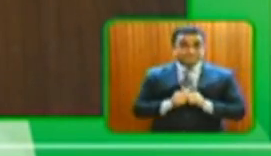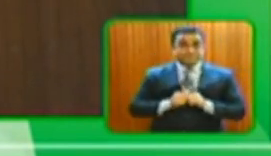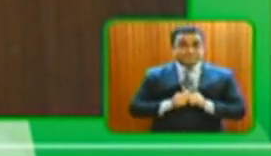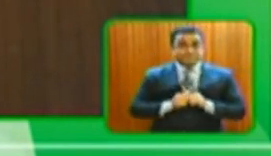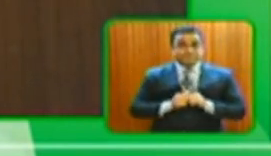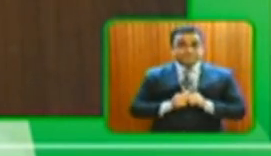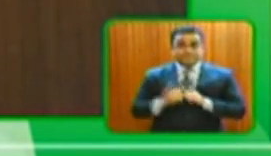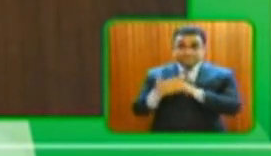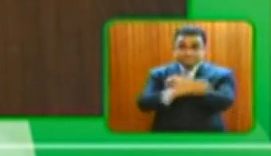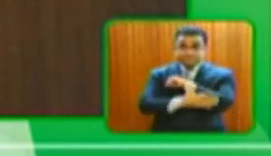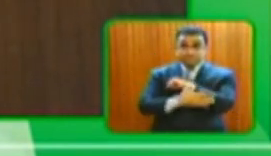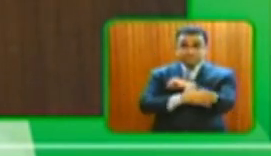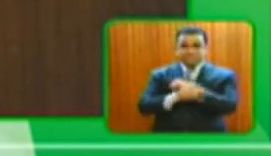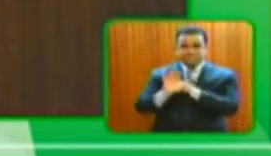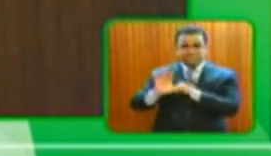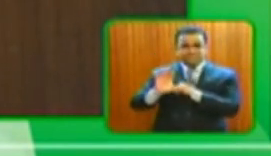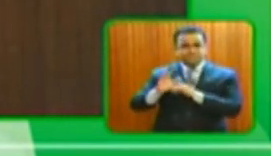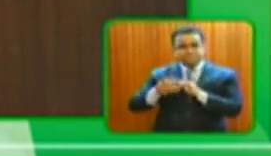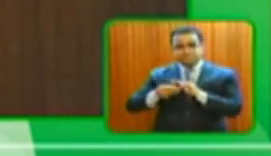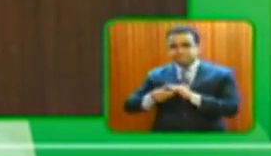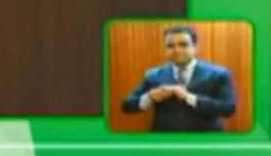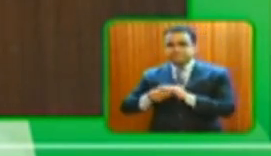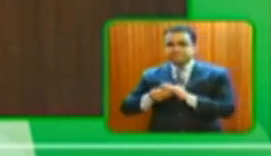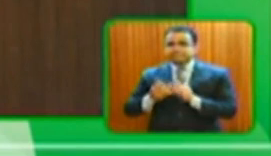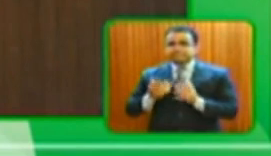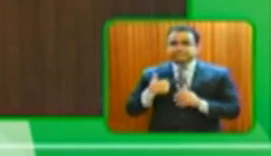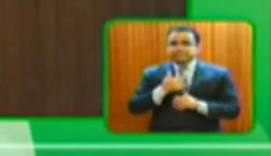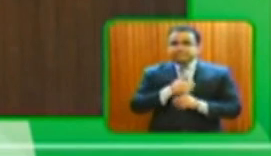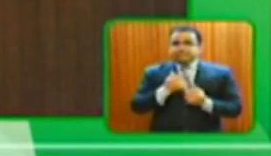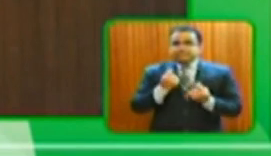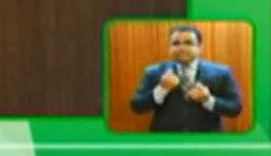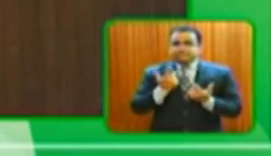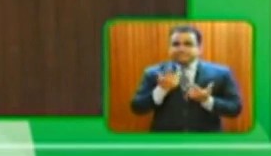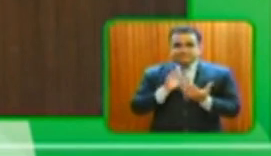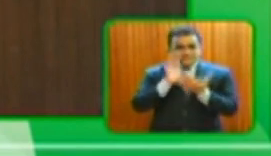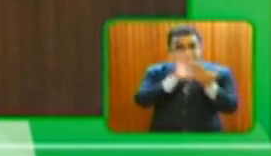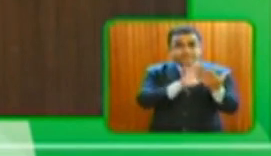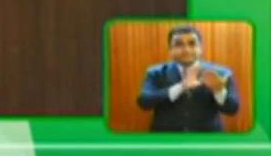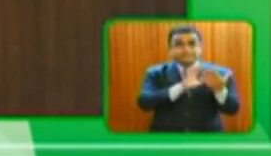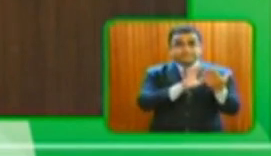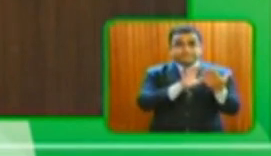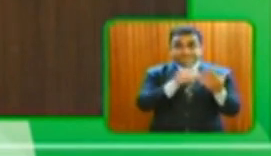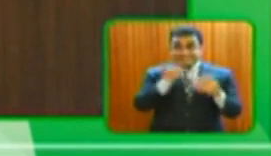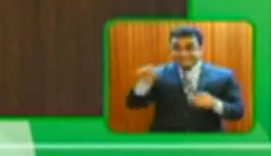país en donde la corrupción no tenga puertas de entrada. Ellos han